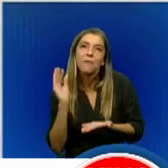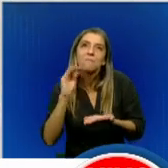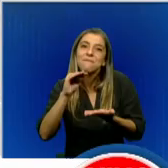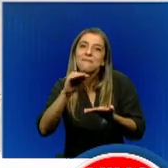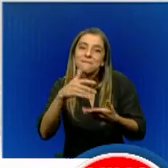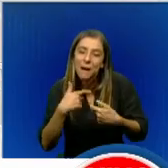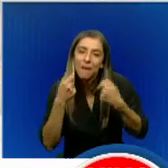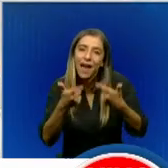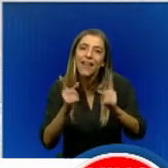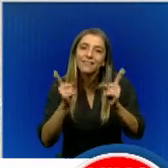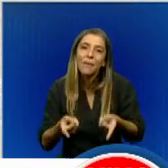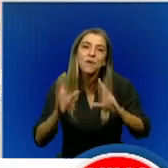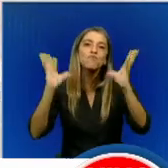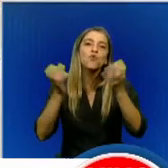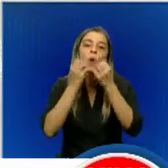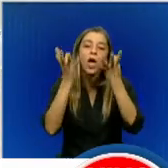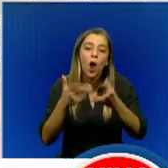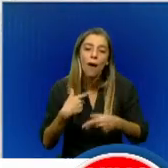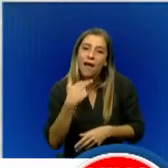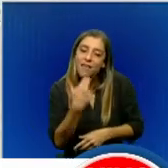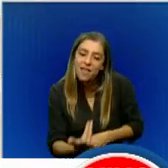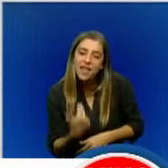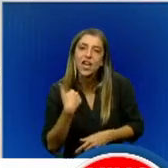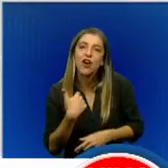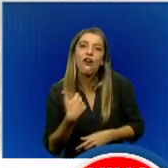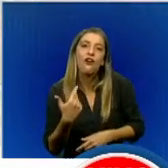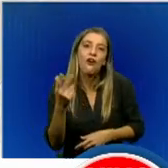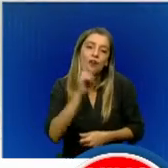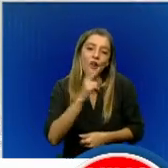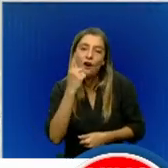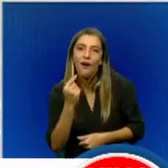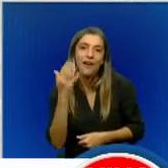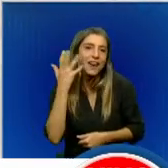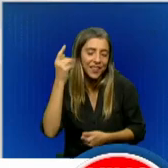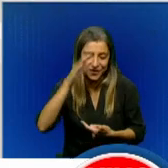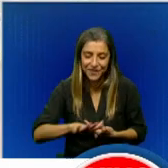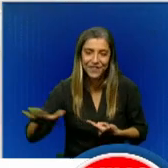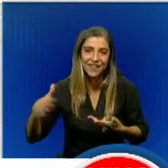nuestros hijos e hijas y a nuestros nietos y nietas muchas gracias